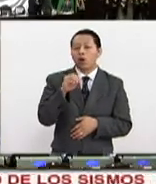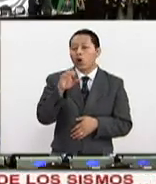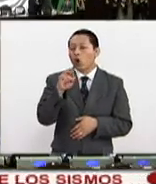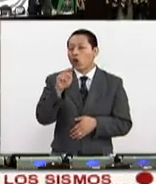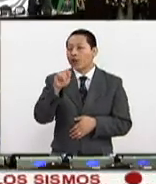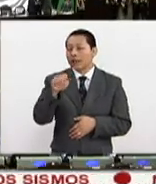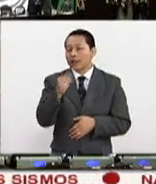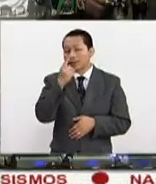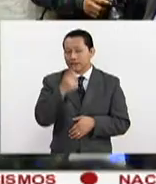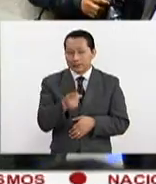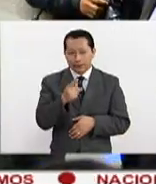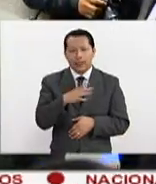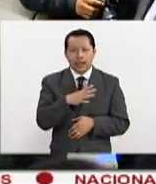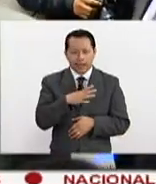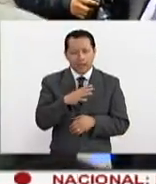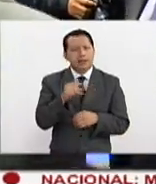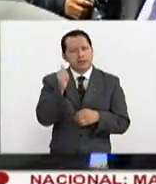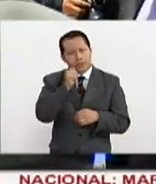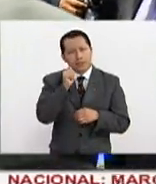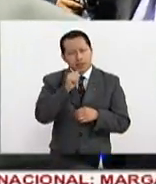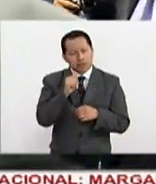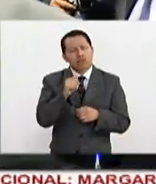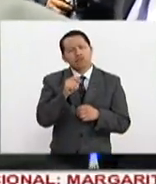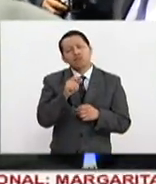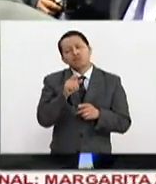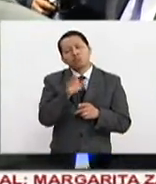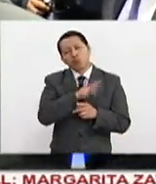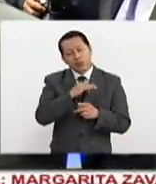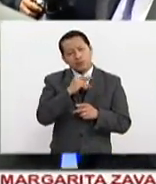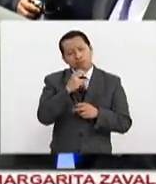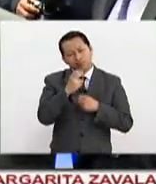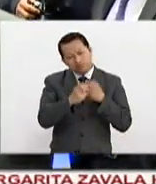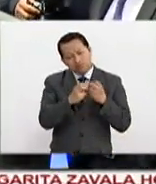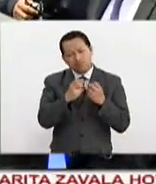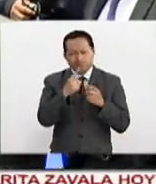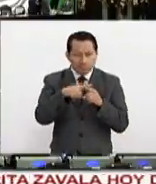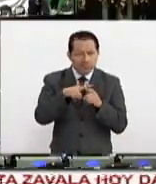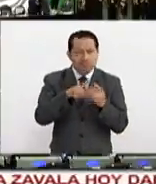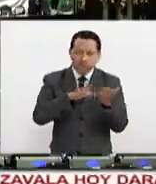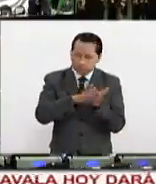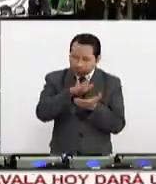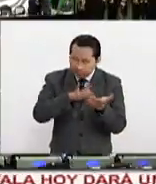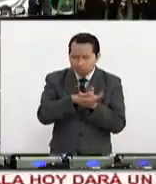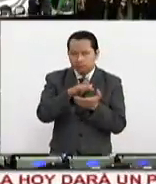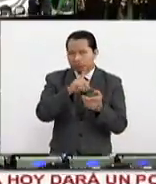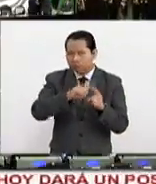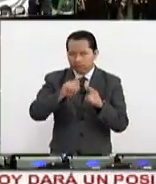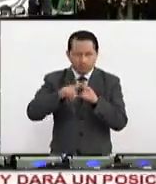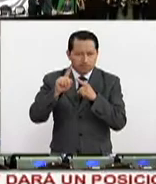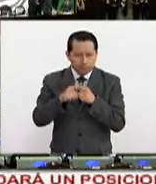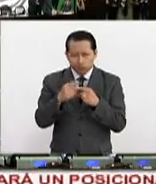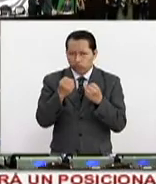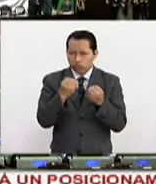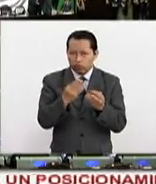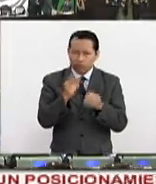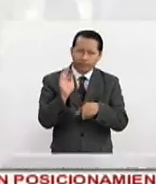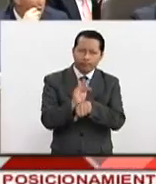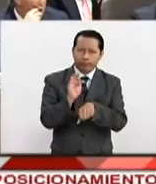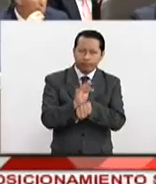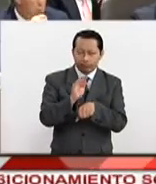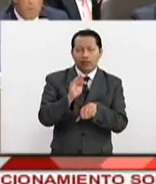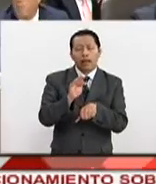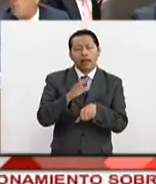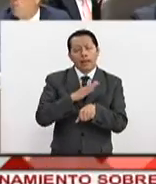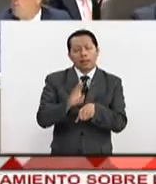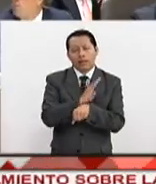que son una oposición seria, constructiva pero crítica, que sabe reconocer y apoyar cuando se trata en beneficio de México.